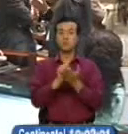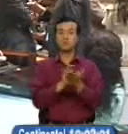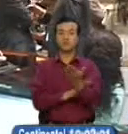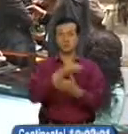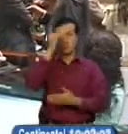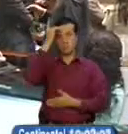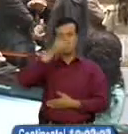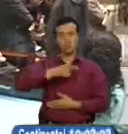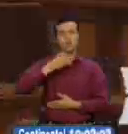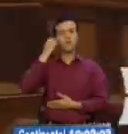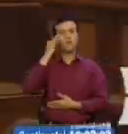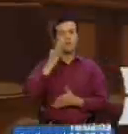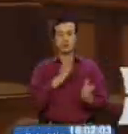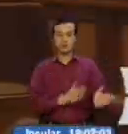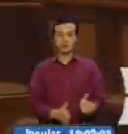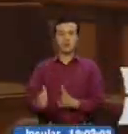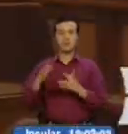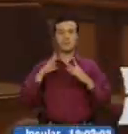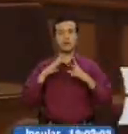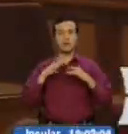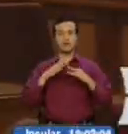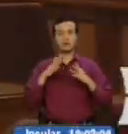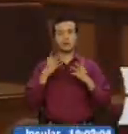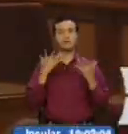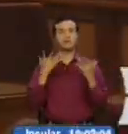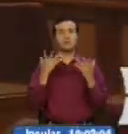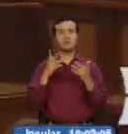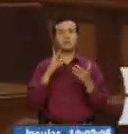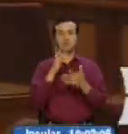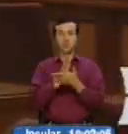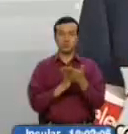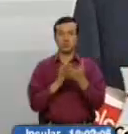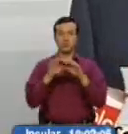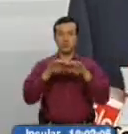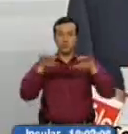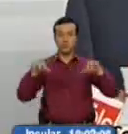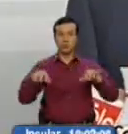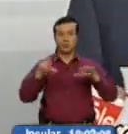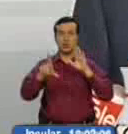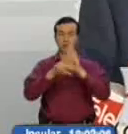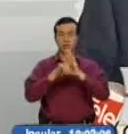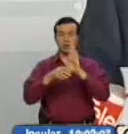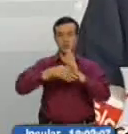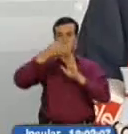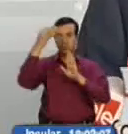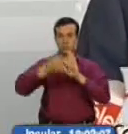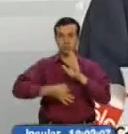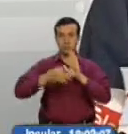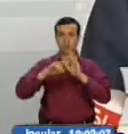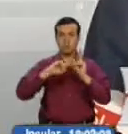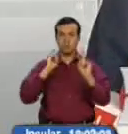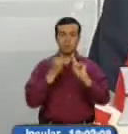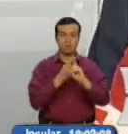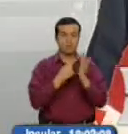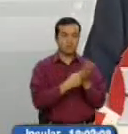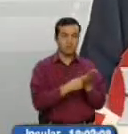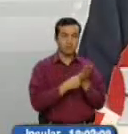decidió modificar las fechas para el receso legislativo, el mismo que se divide en dos partes. Para que la ley pueda cumplir el primer